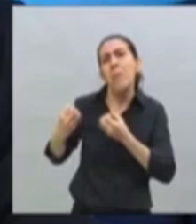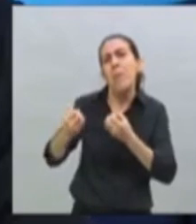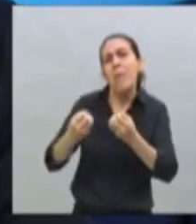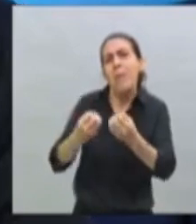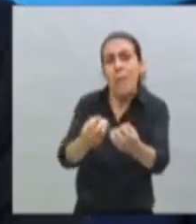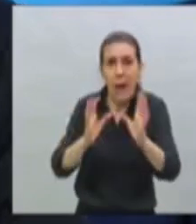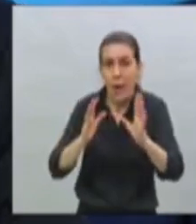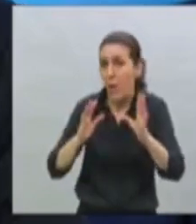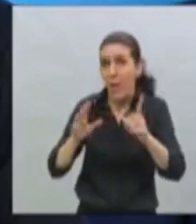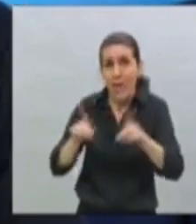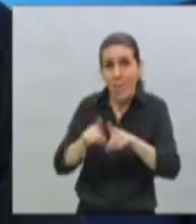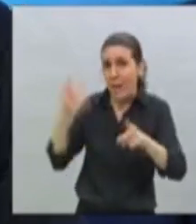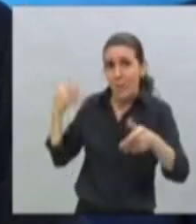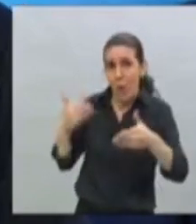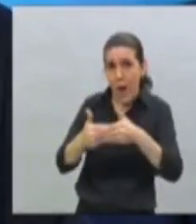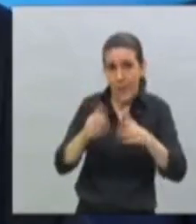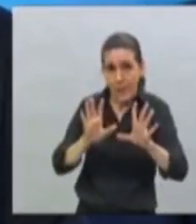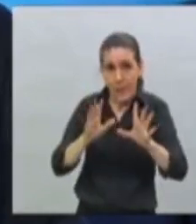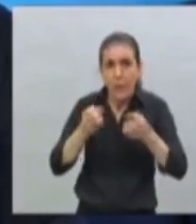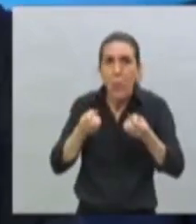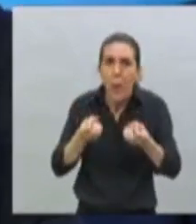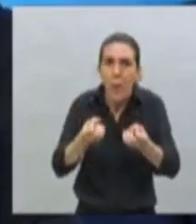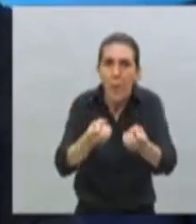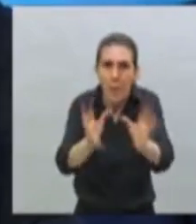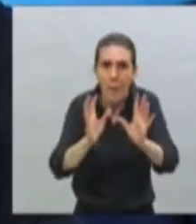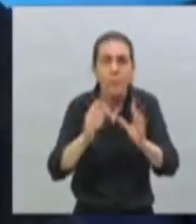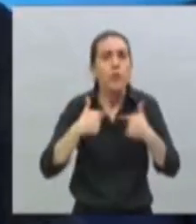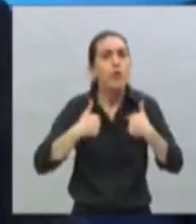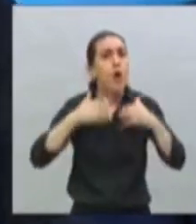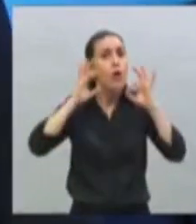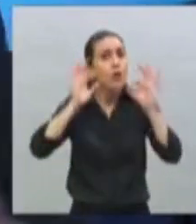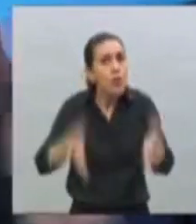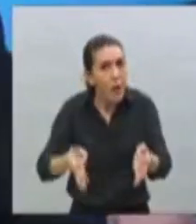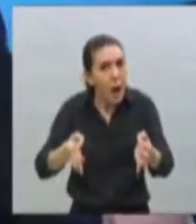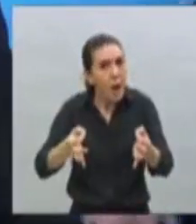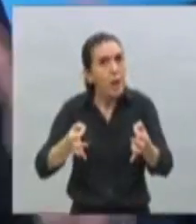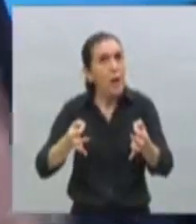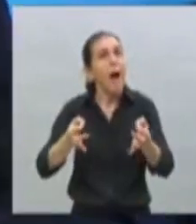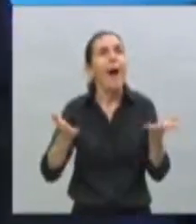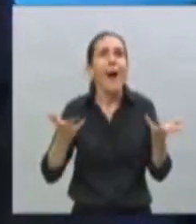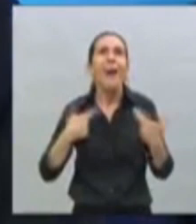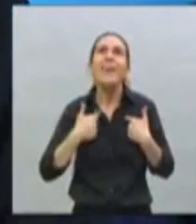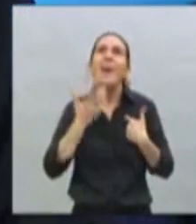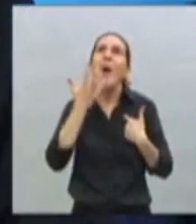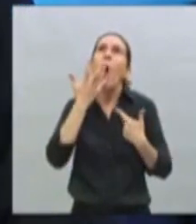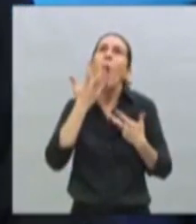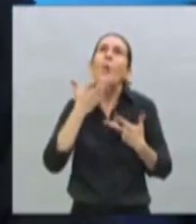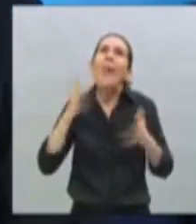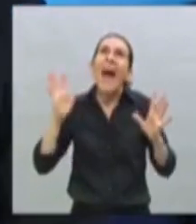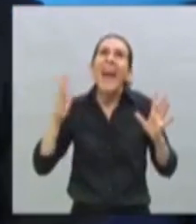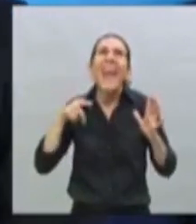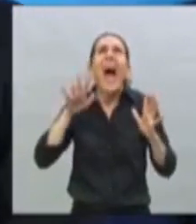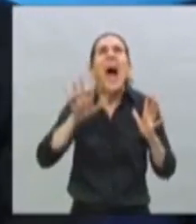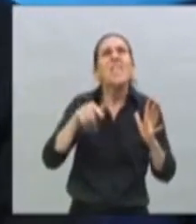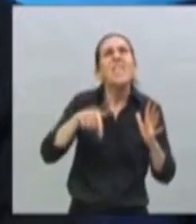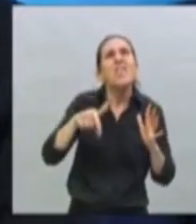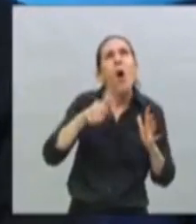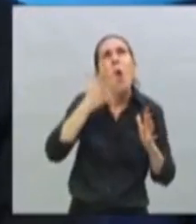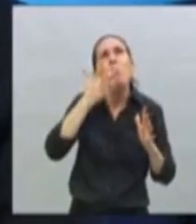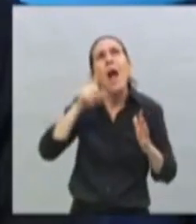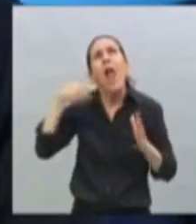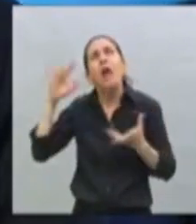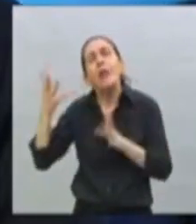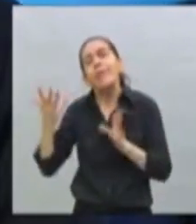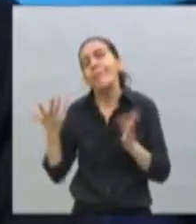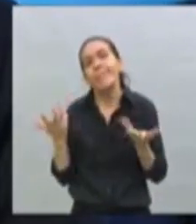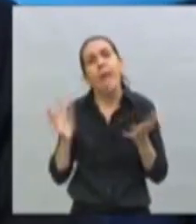Yo sé que a todos nos hubiera gustado vivir otro tiempo, pero es el tiempo que nos tocó. Y